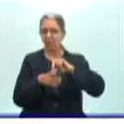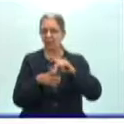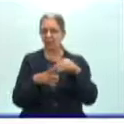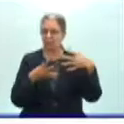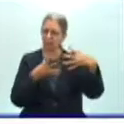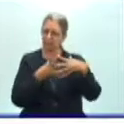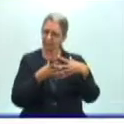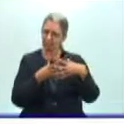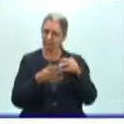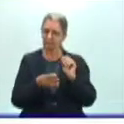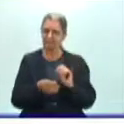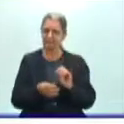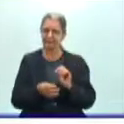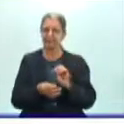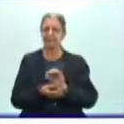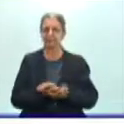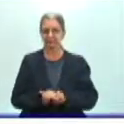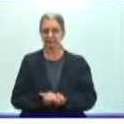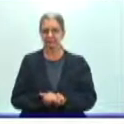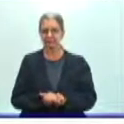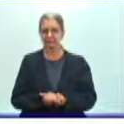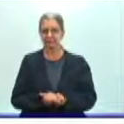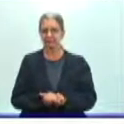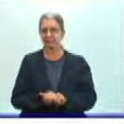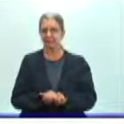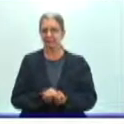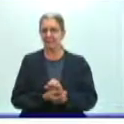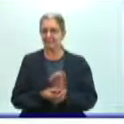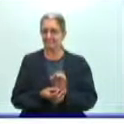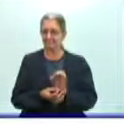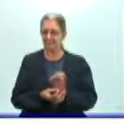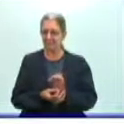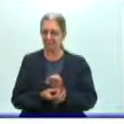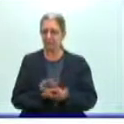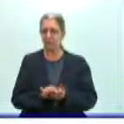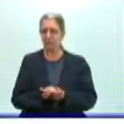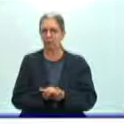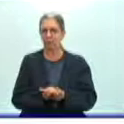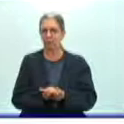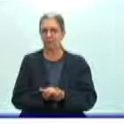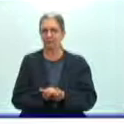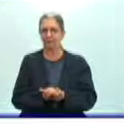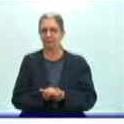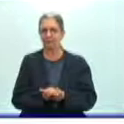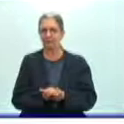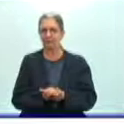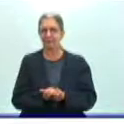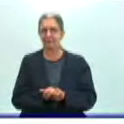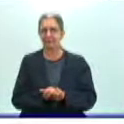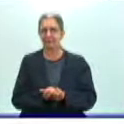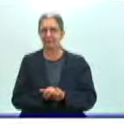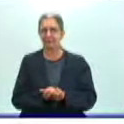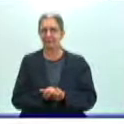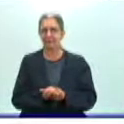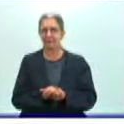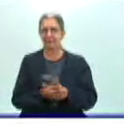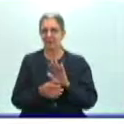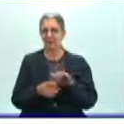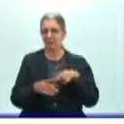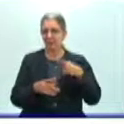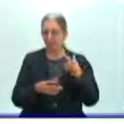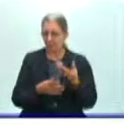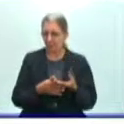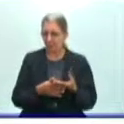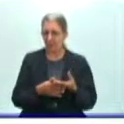correctamente, porque la amplitud del ángulo inscrito es igual a la mitad de la amplitud de su ángulo correspondiente, para después